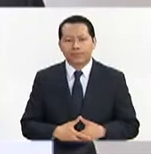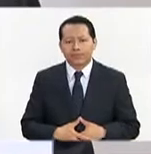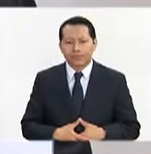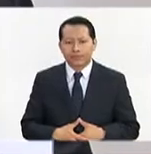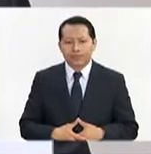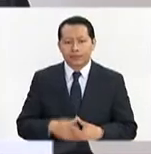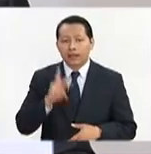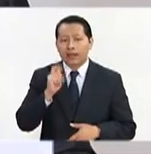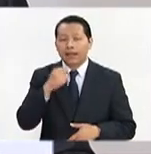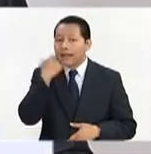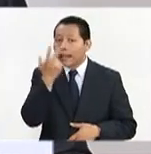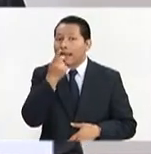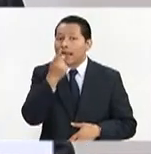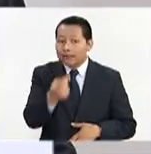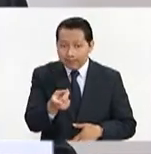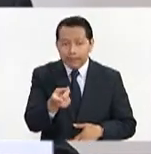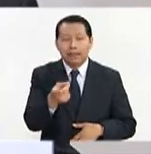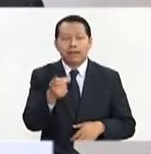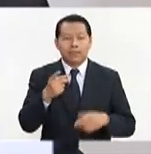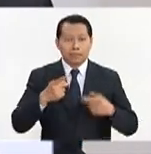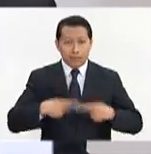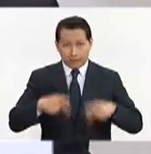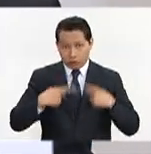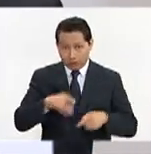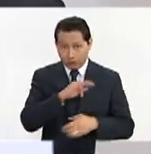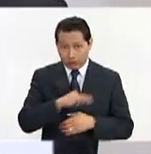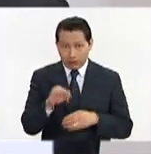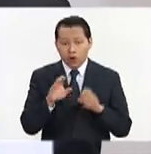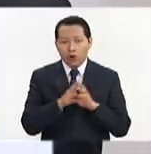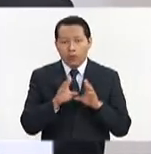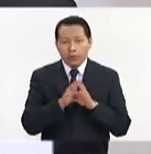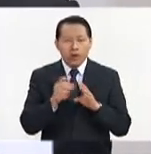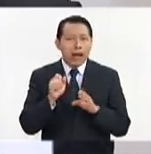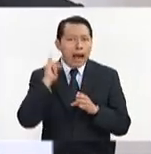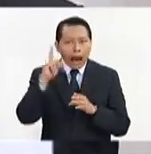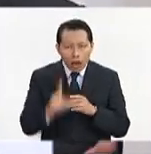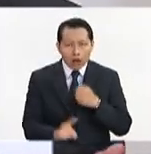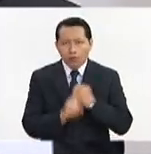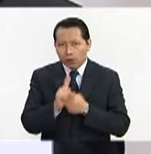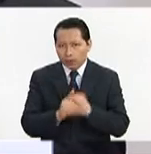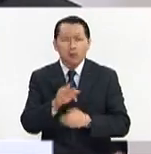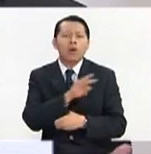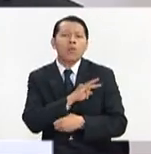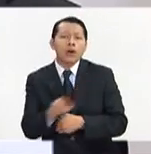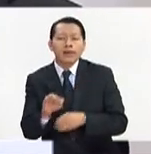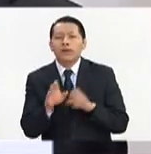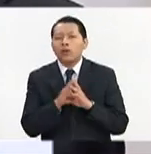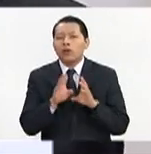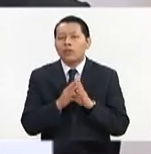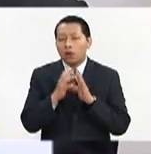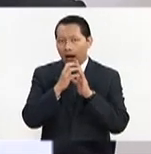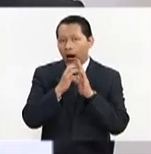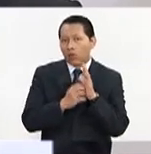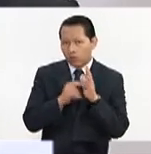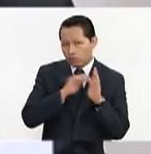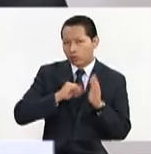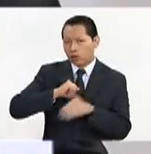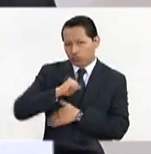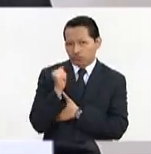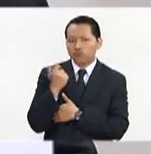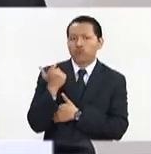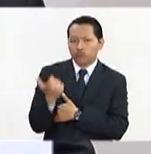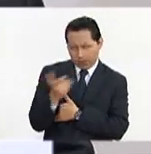Esto quiere decir que los derechohabientes que hayan sufrido alguna contingencia puedan disponer del ahorro de la subcuenta de vivienda